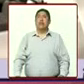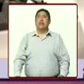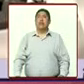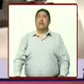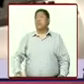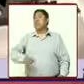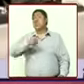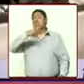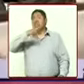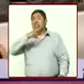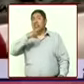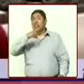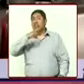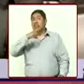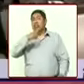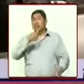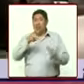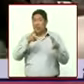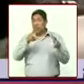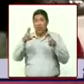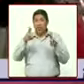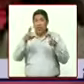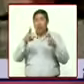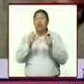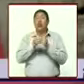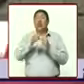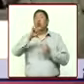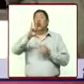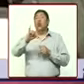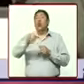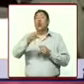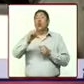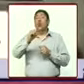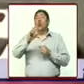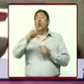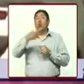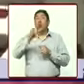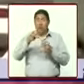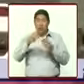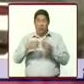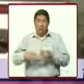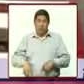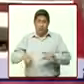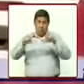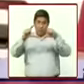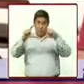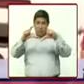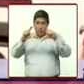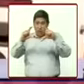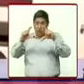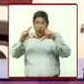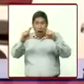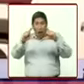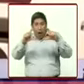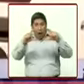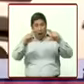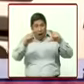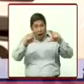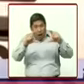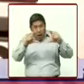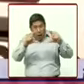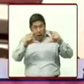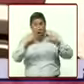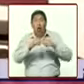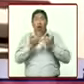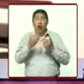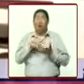¿Pero quién fue el artífice de tomar estas imágenes? Estamos con Jorge. Él sacó el teléfono celular para tomar todo lo que aconteció,